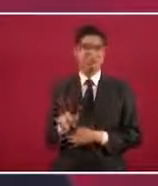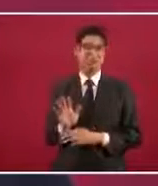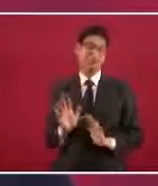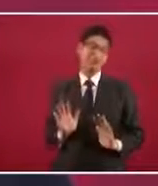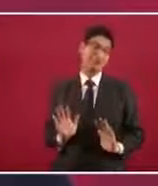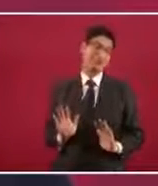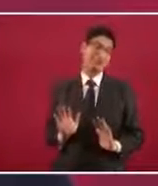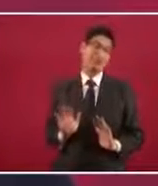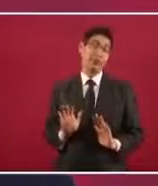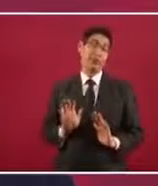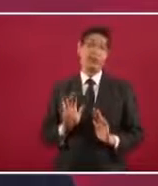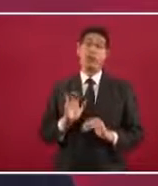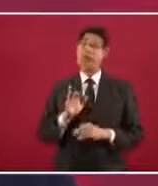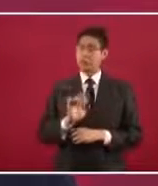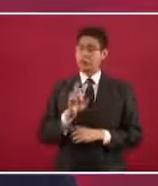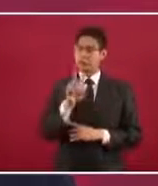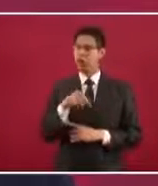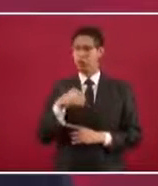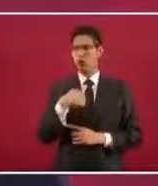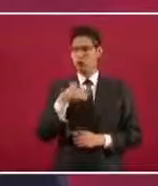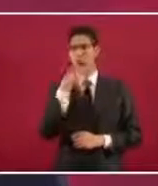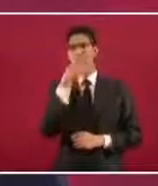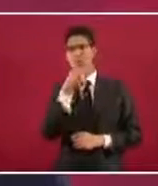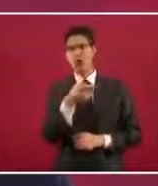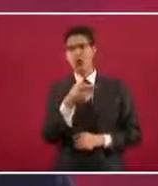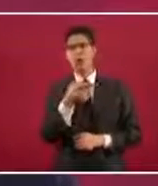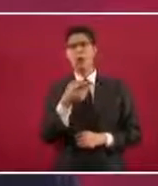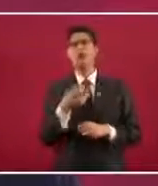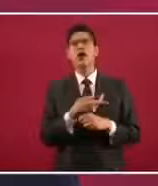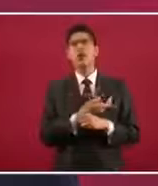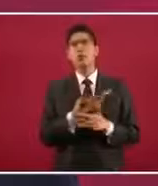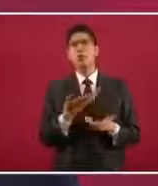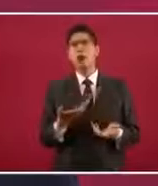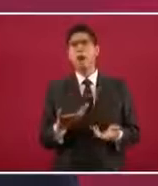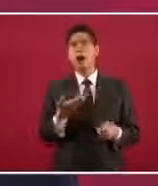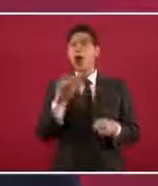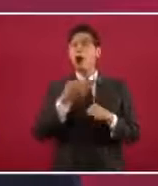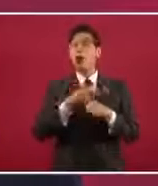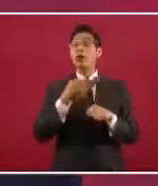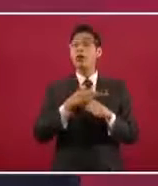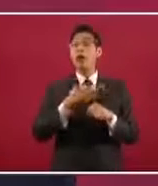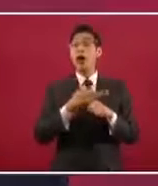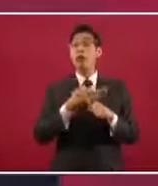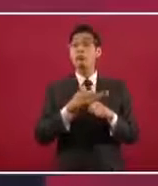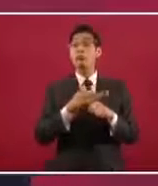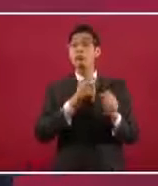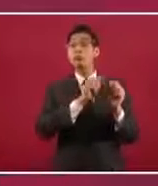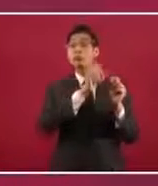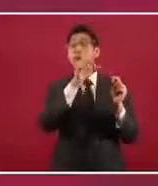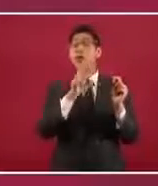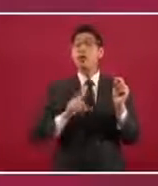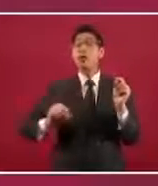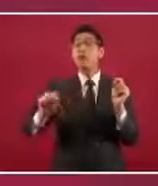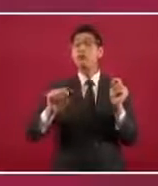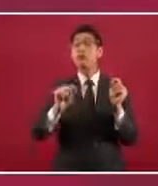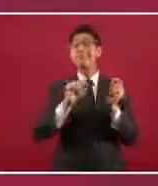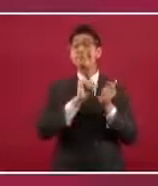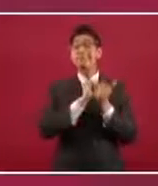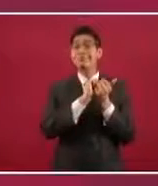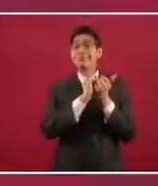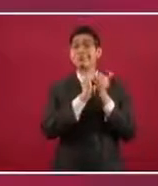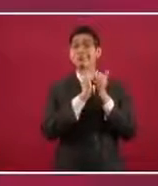Siempre he sostenido que estamos en un proceso de transición, en